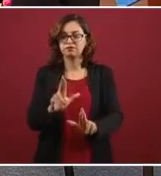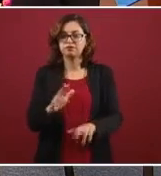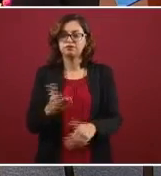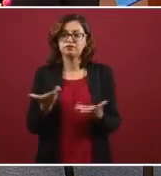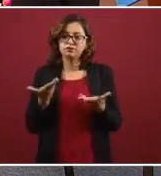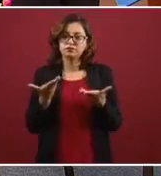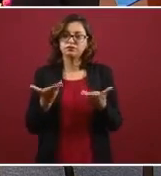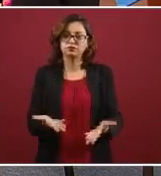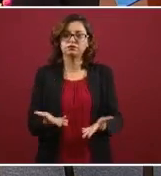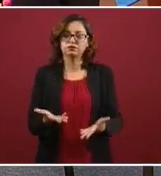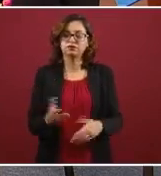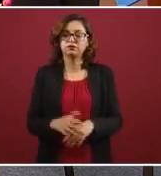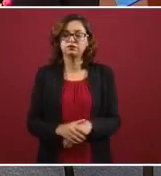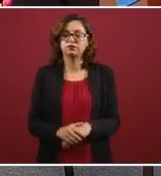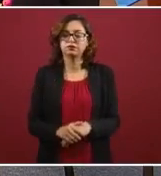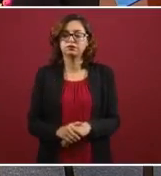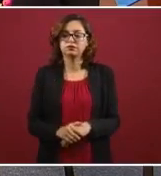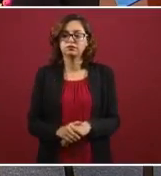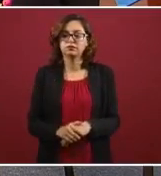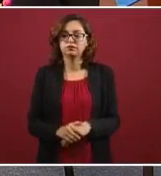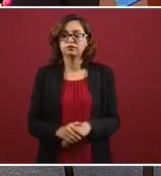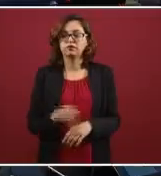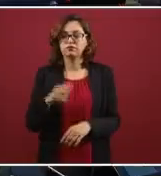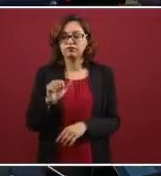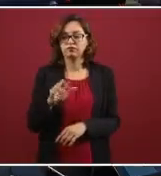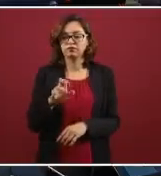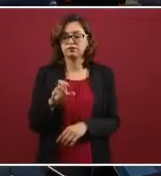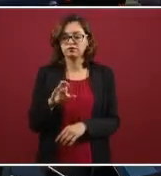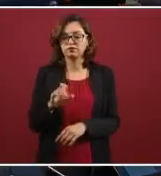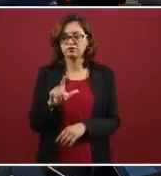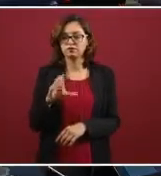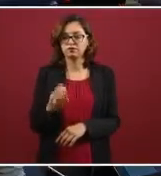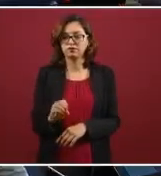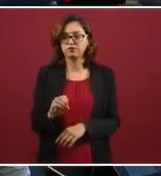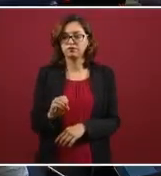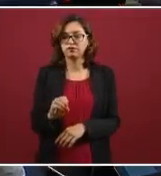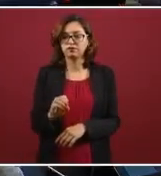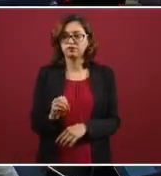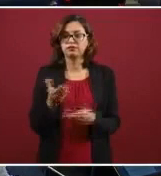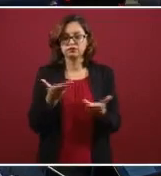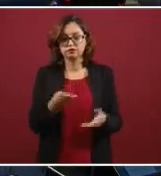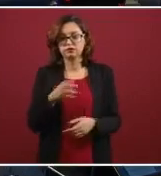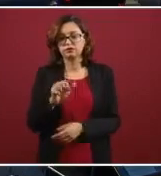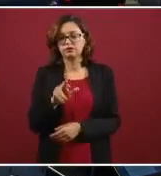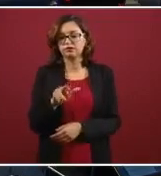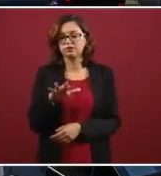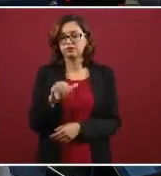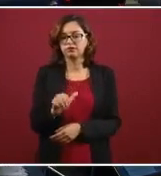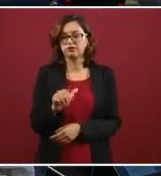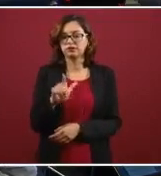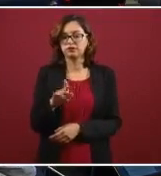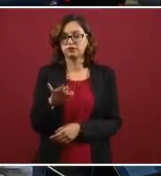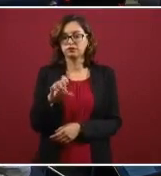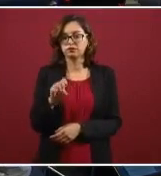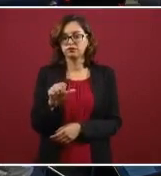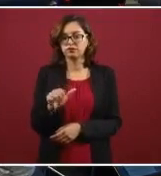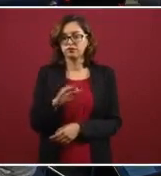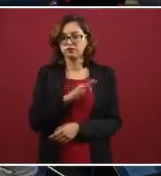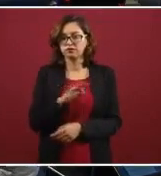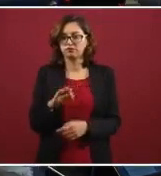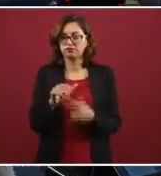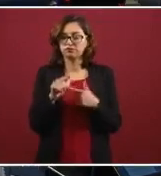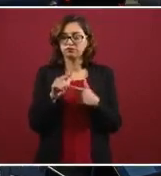pido pues también a Marcelo, ¿sí?, y a María Luisa, que si se quedan, bueno, a